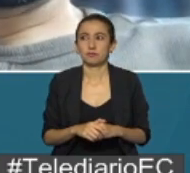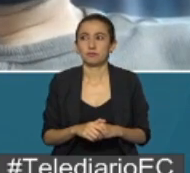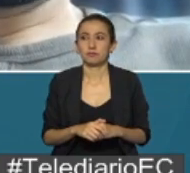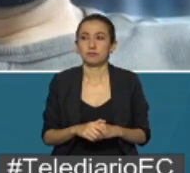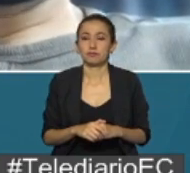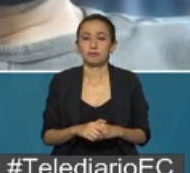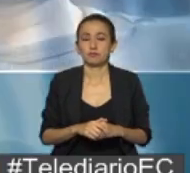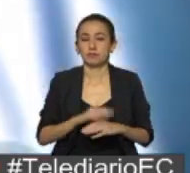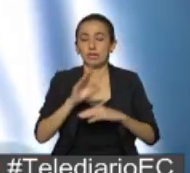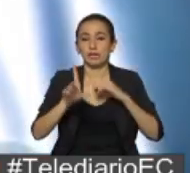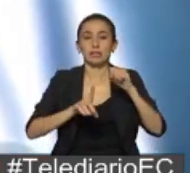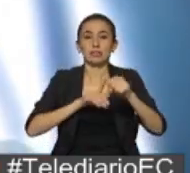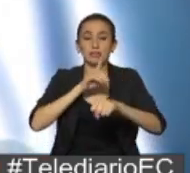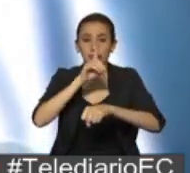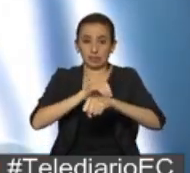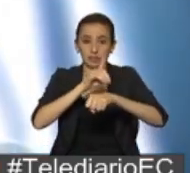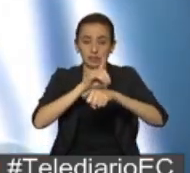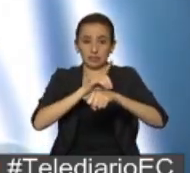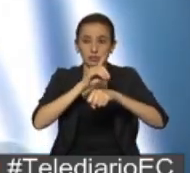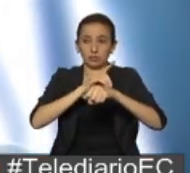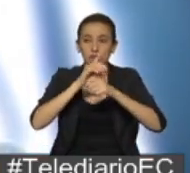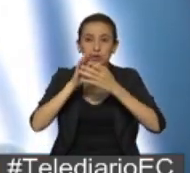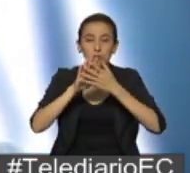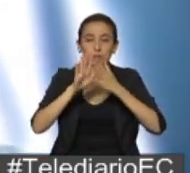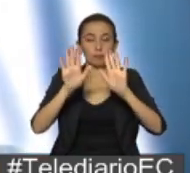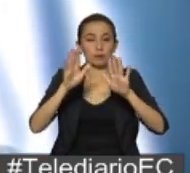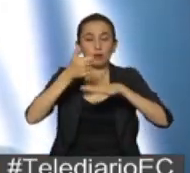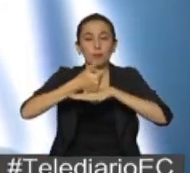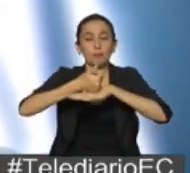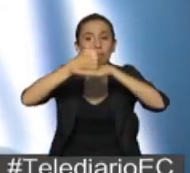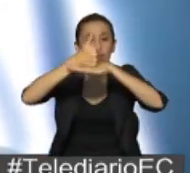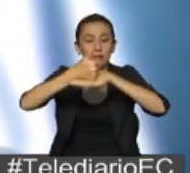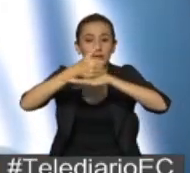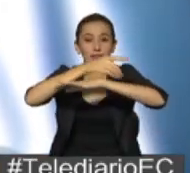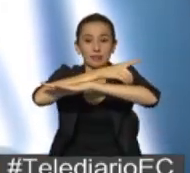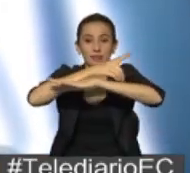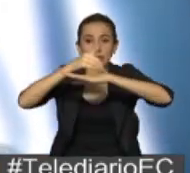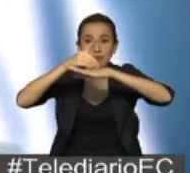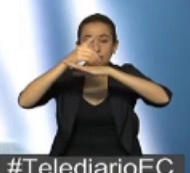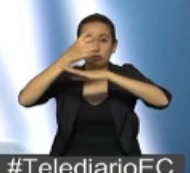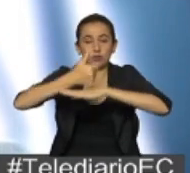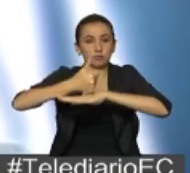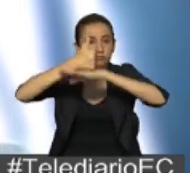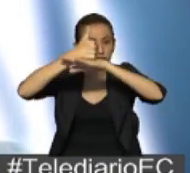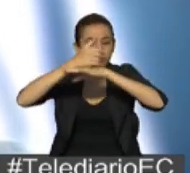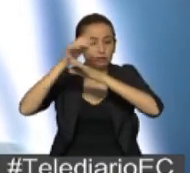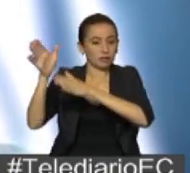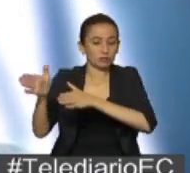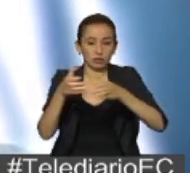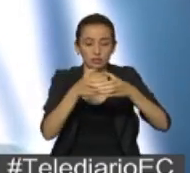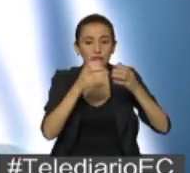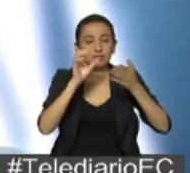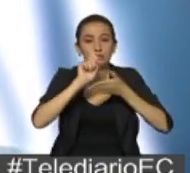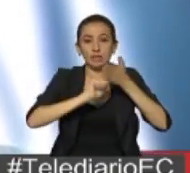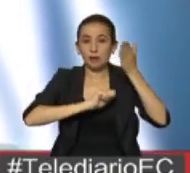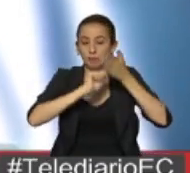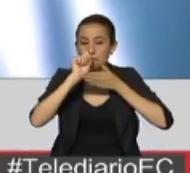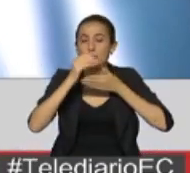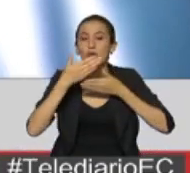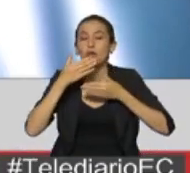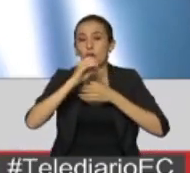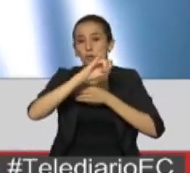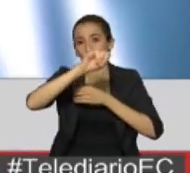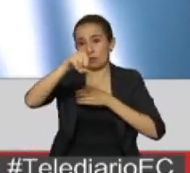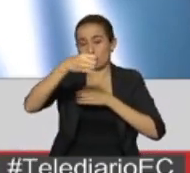El directorio del banco aprobó esta posibilidad a partir del jueves de la